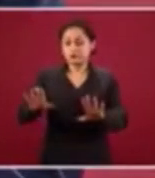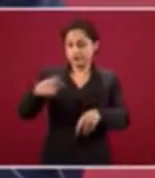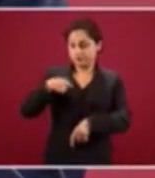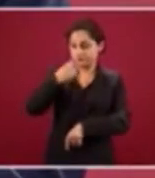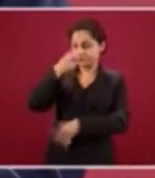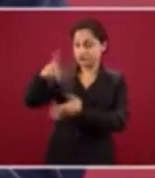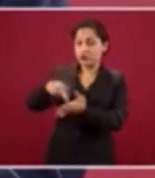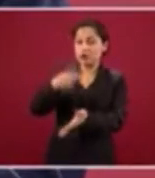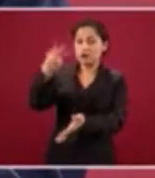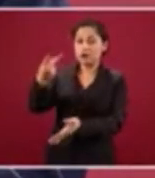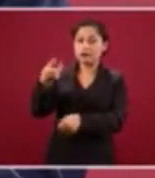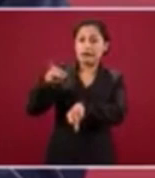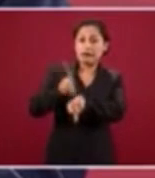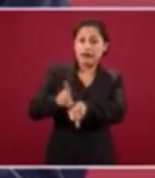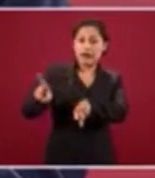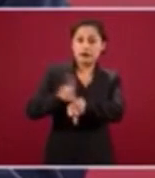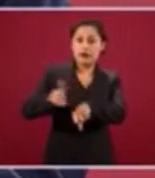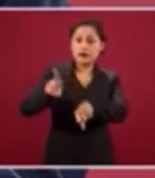Y no estoy